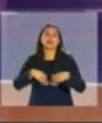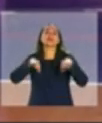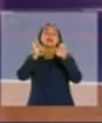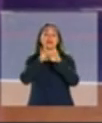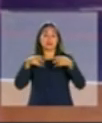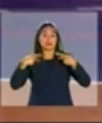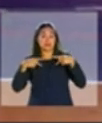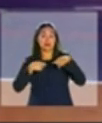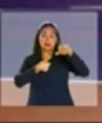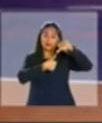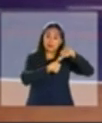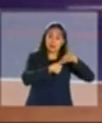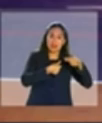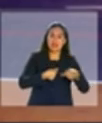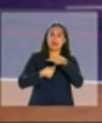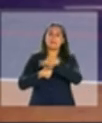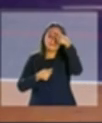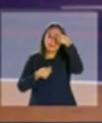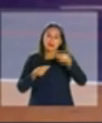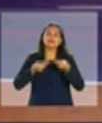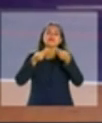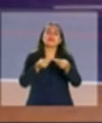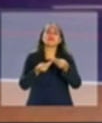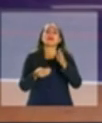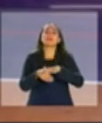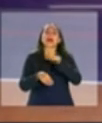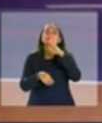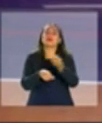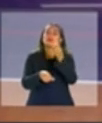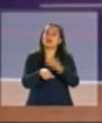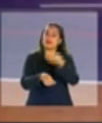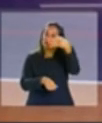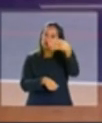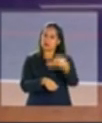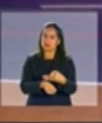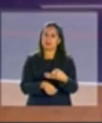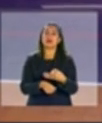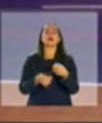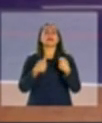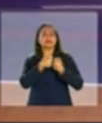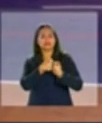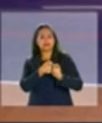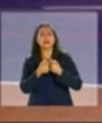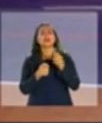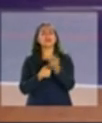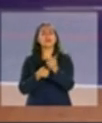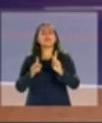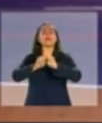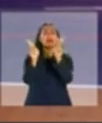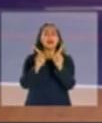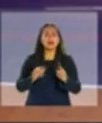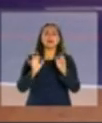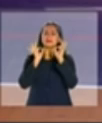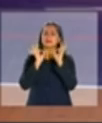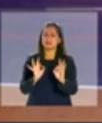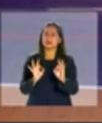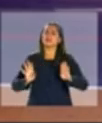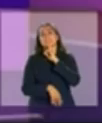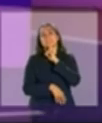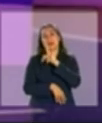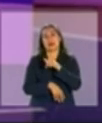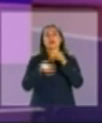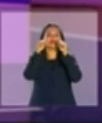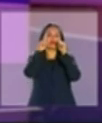críticos de este sexenio, el precisamente invitar a Donald Trump a México. y no se deslinda. Dice que estuvo